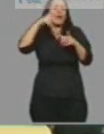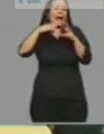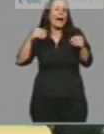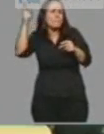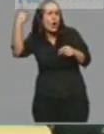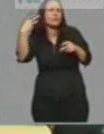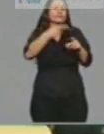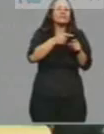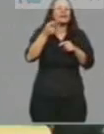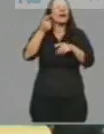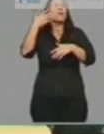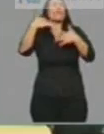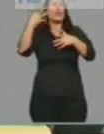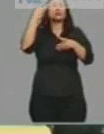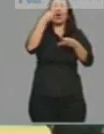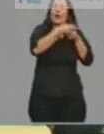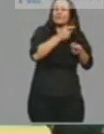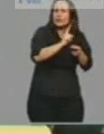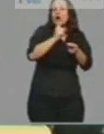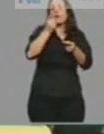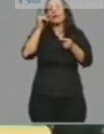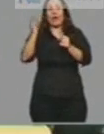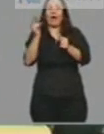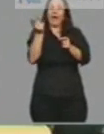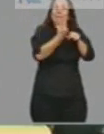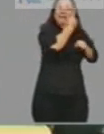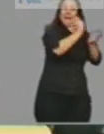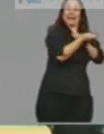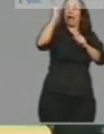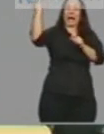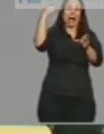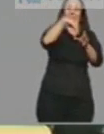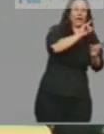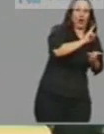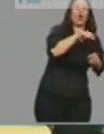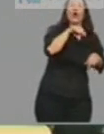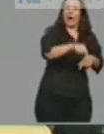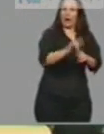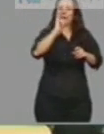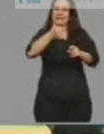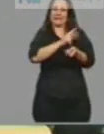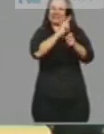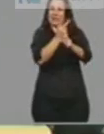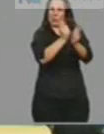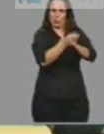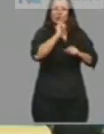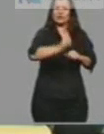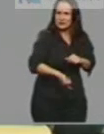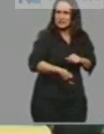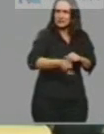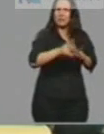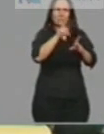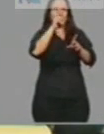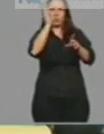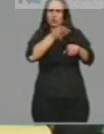quedado fuera del primer canje. Llegamos, repito, a esta cifra del 93%. El fallo de